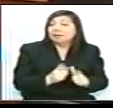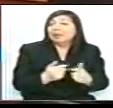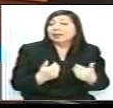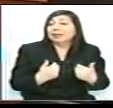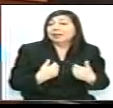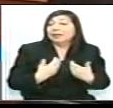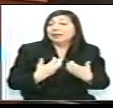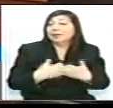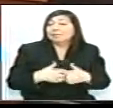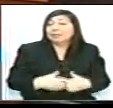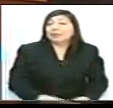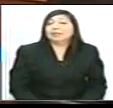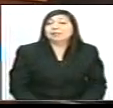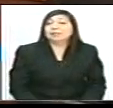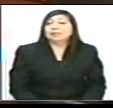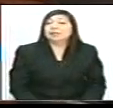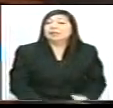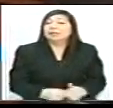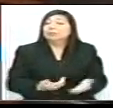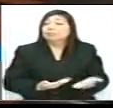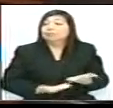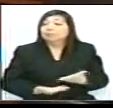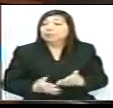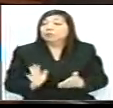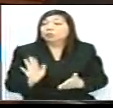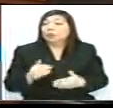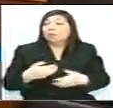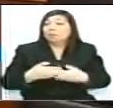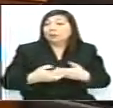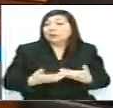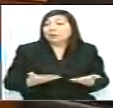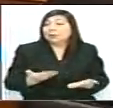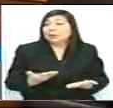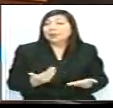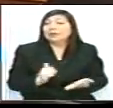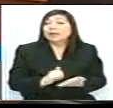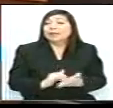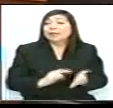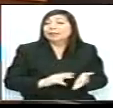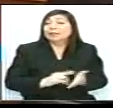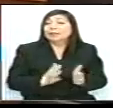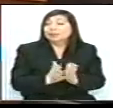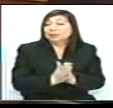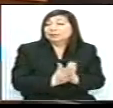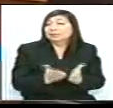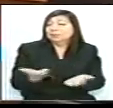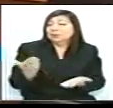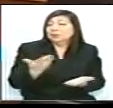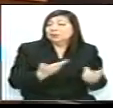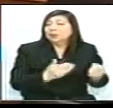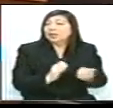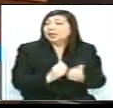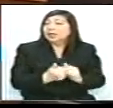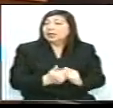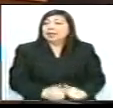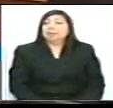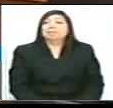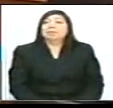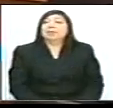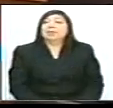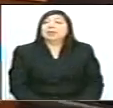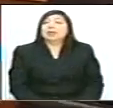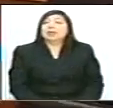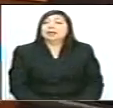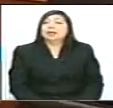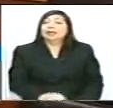tienen las empresas de comercializar sus productos. O sea, de lo que se trata es de introducir una pequeña modificación en lo